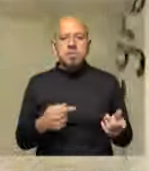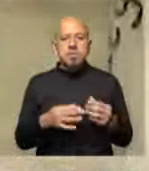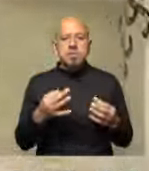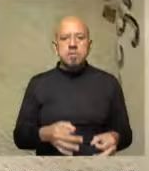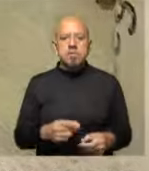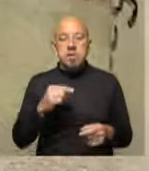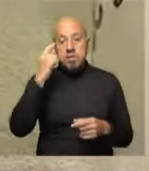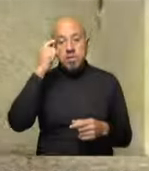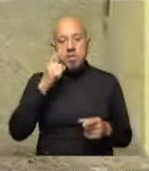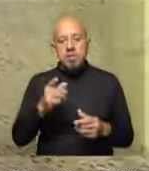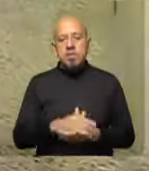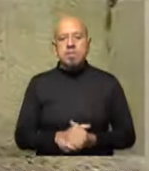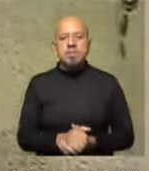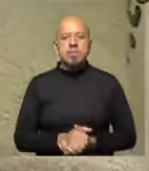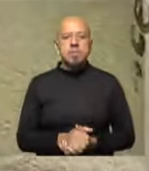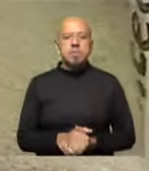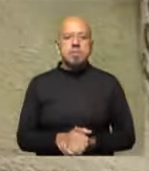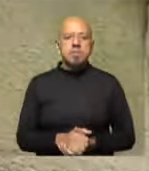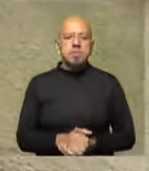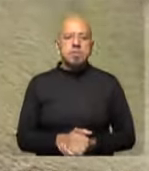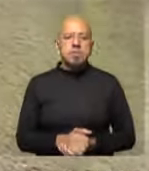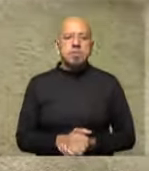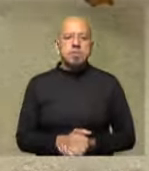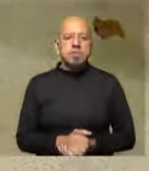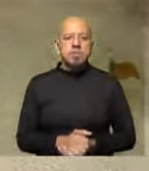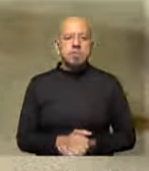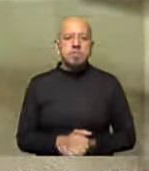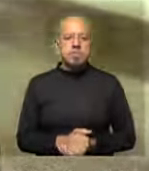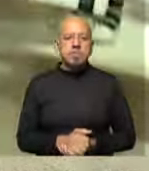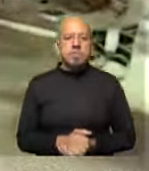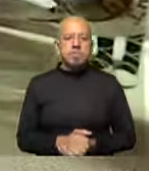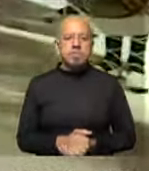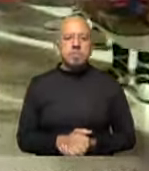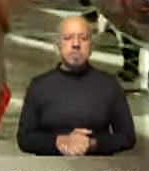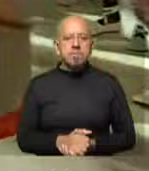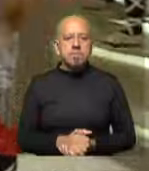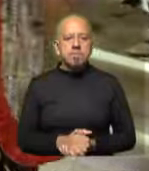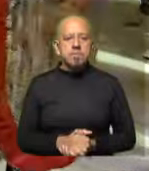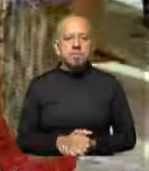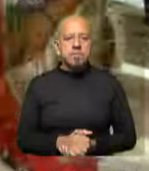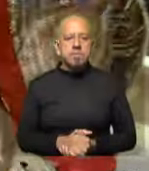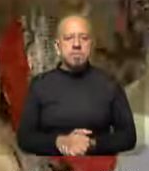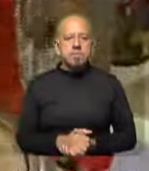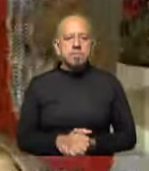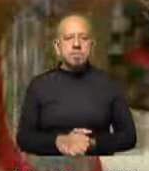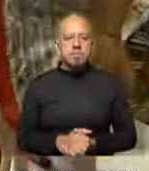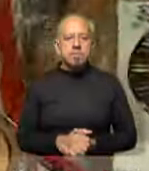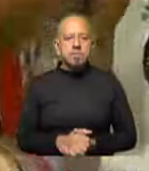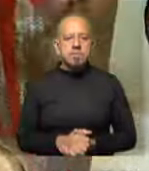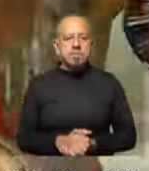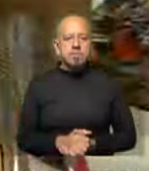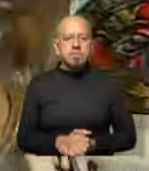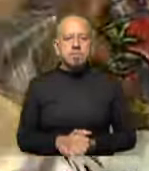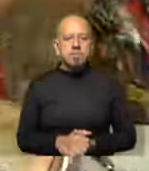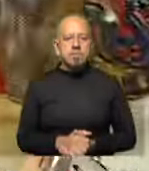creatividad gracias gracias a Bueno ahí estamos viendo entonces en imagen de nuestro compañero mientras